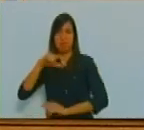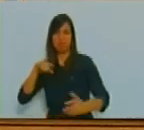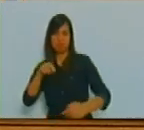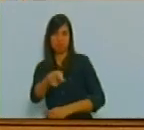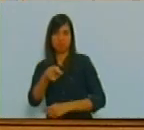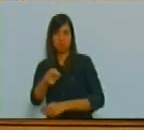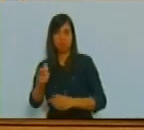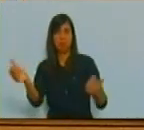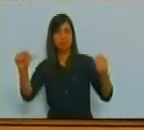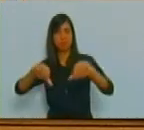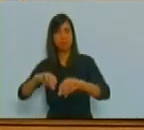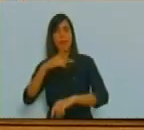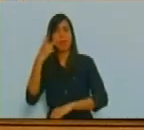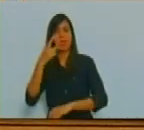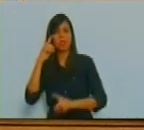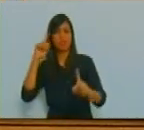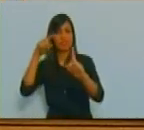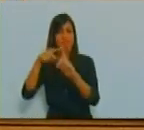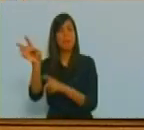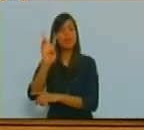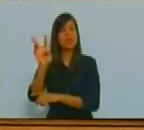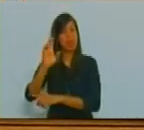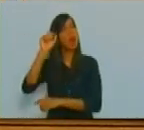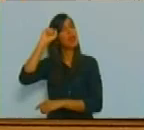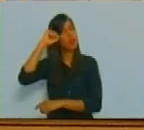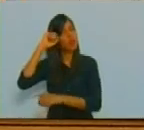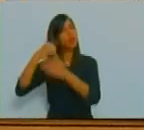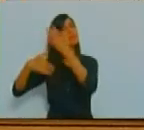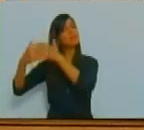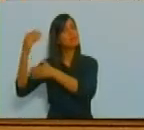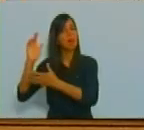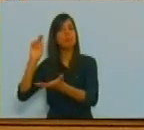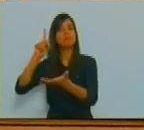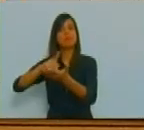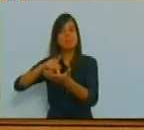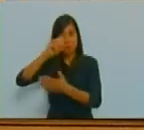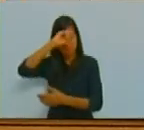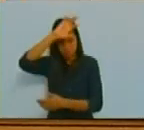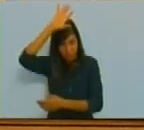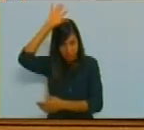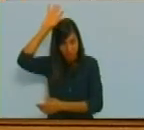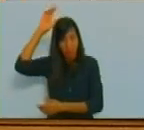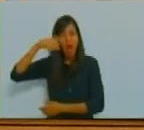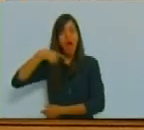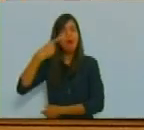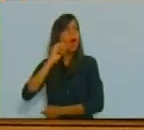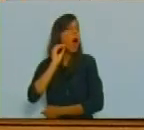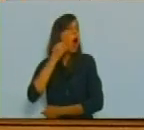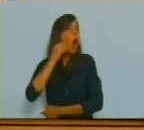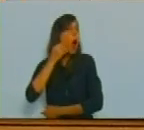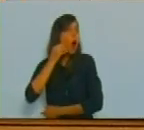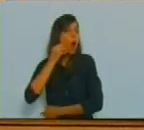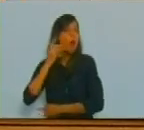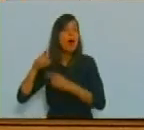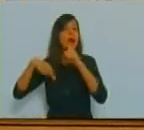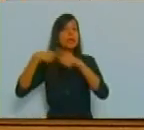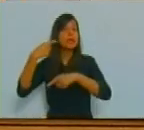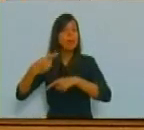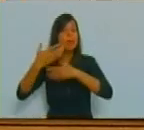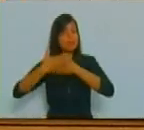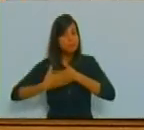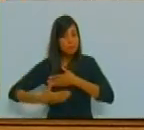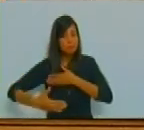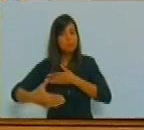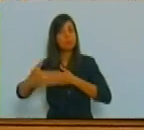ejercicio de la política todos recordamos lo que fue la participación de robert serra y lo que fue luego su trayectoria